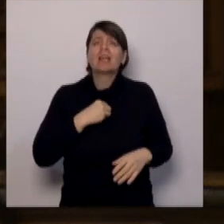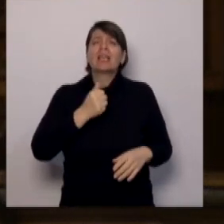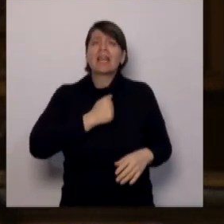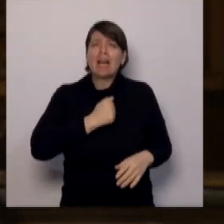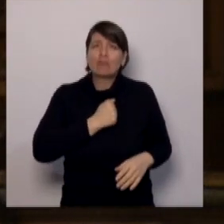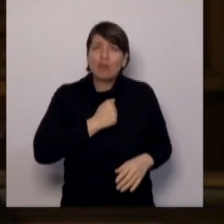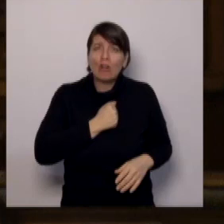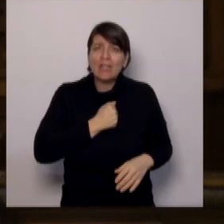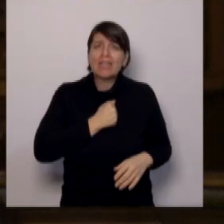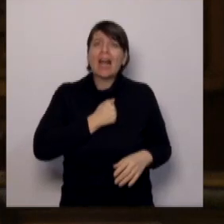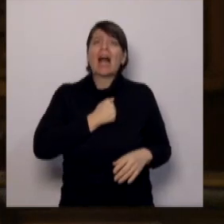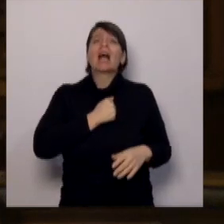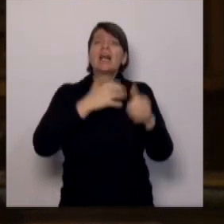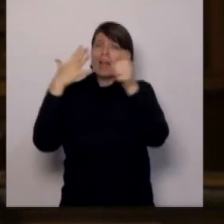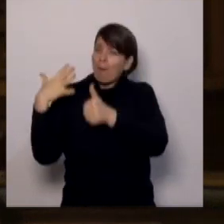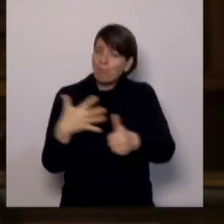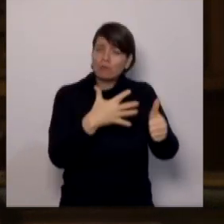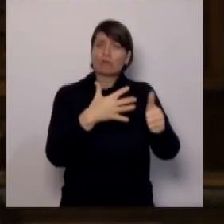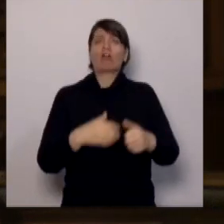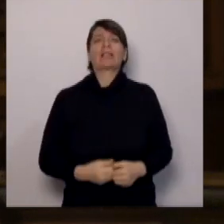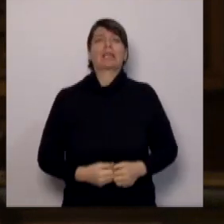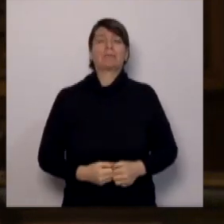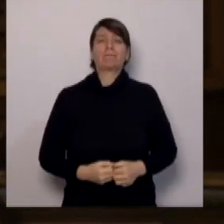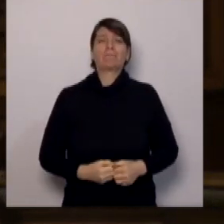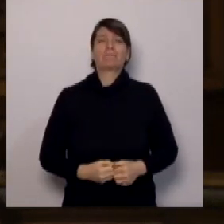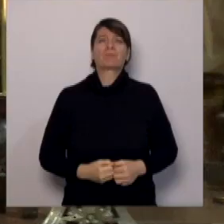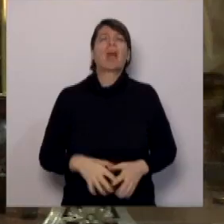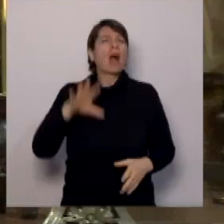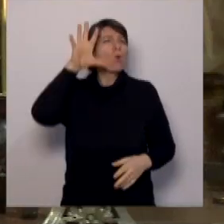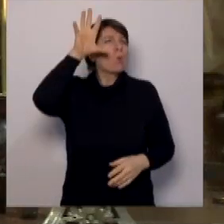fe católica y apostólica.